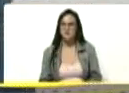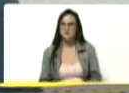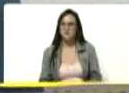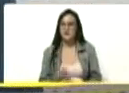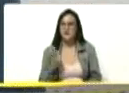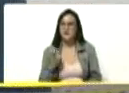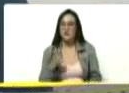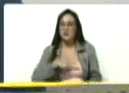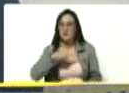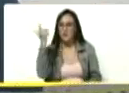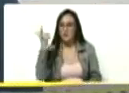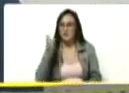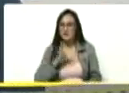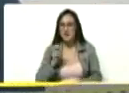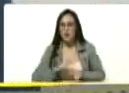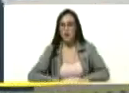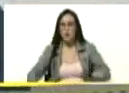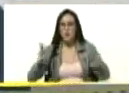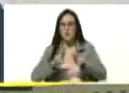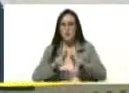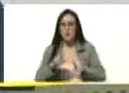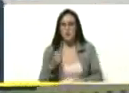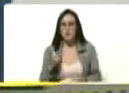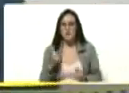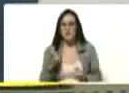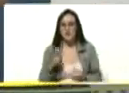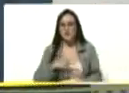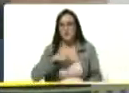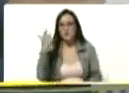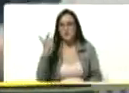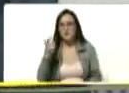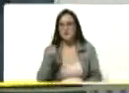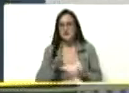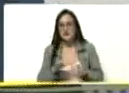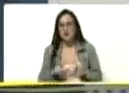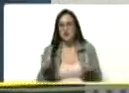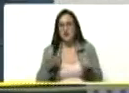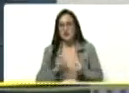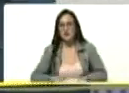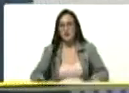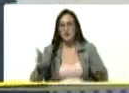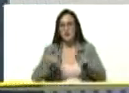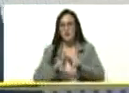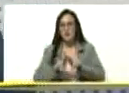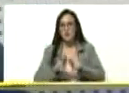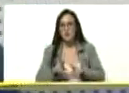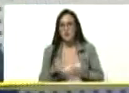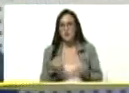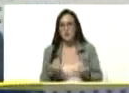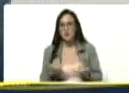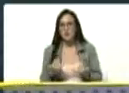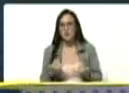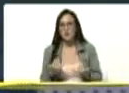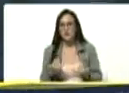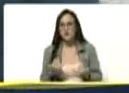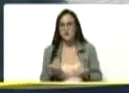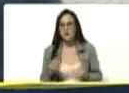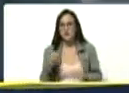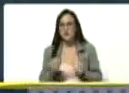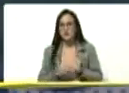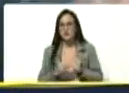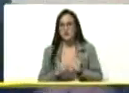la falta de vergüenza de Naciones Unidas, la falta de vergüenza del secretario general de Naciones Unidas, es que cuántas veces